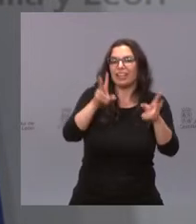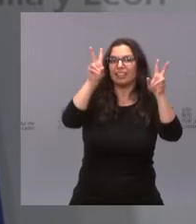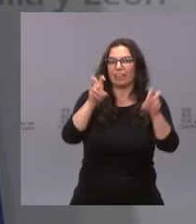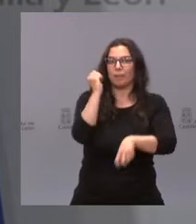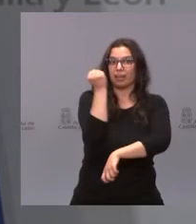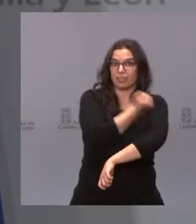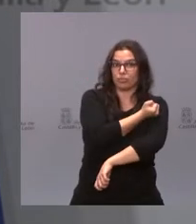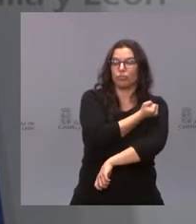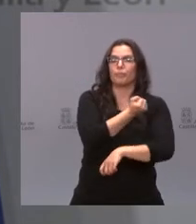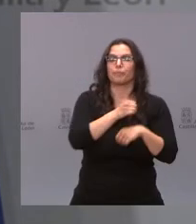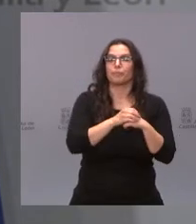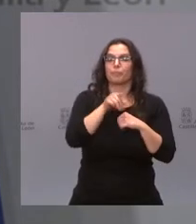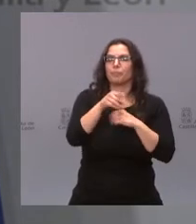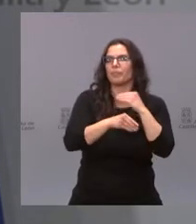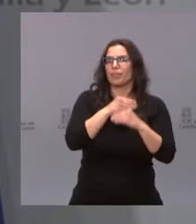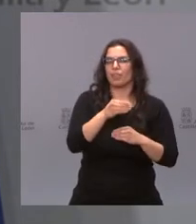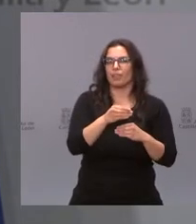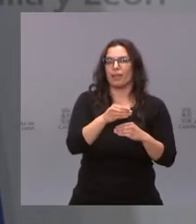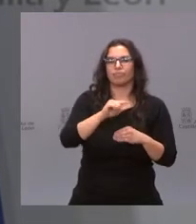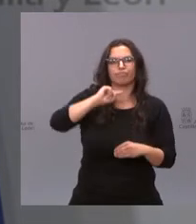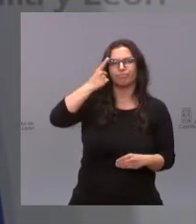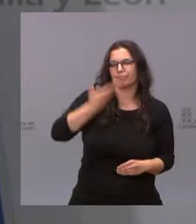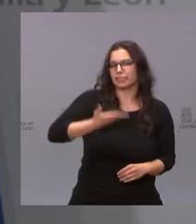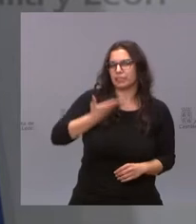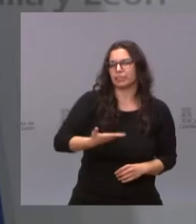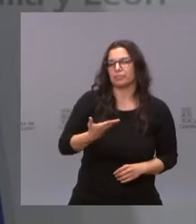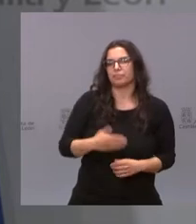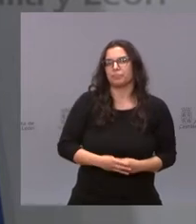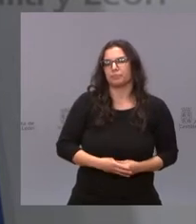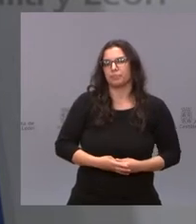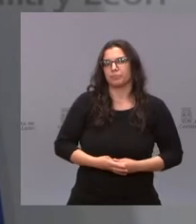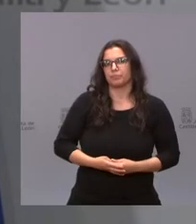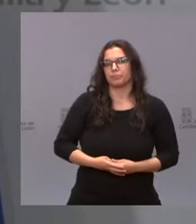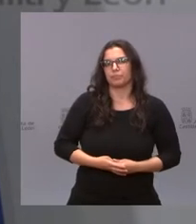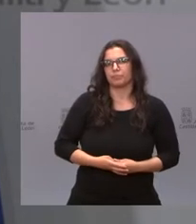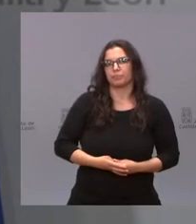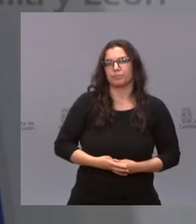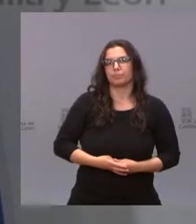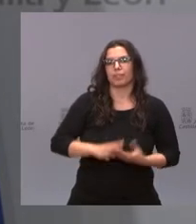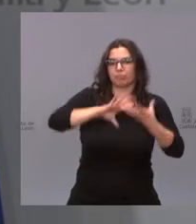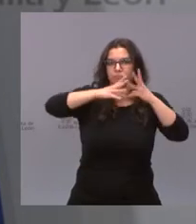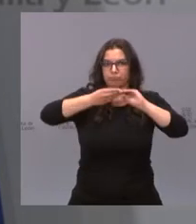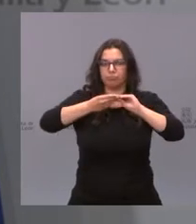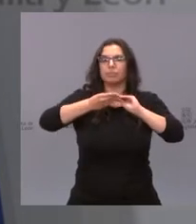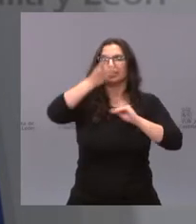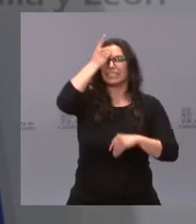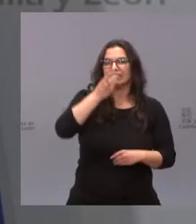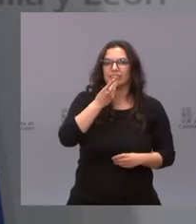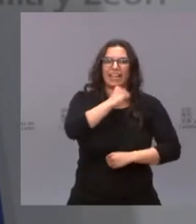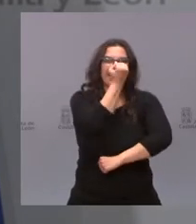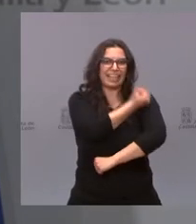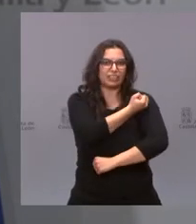registros, se dedican fundamentalmente a la digitalización de todos los